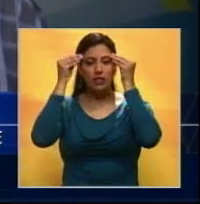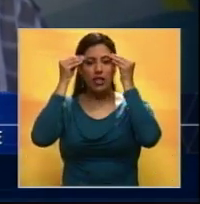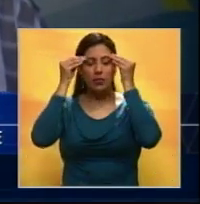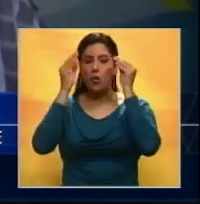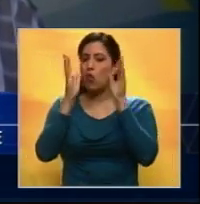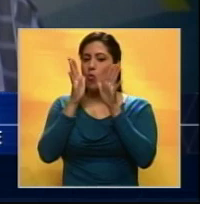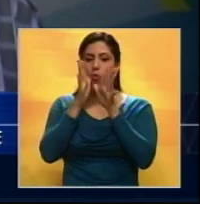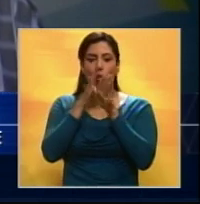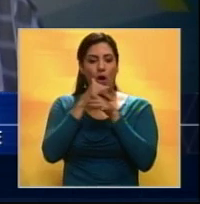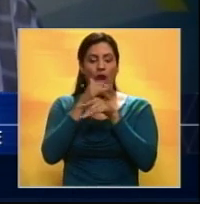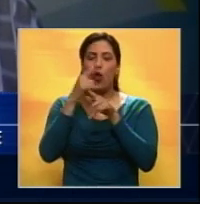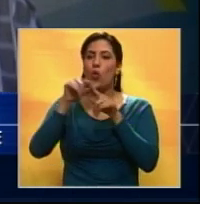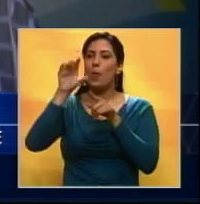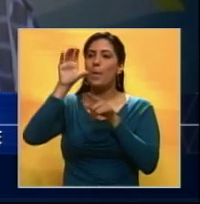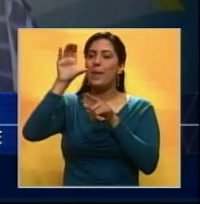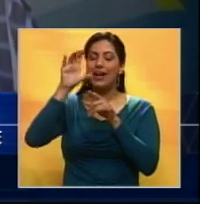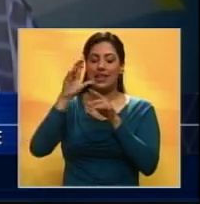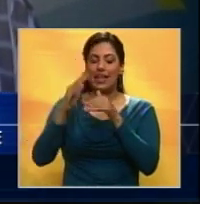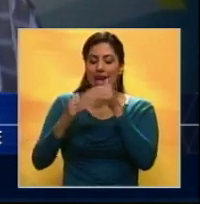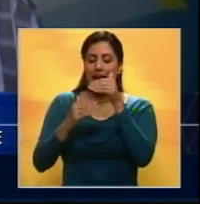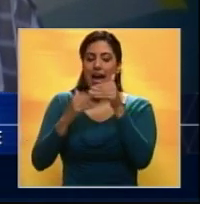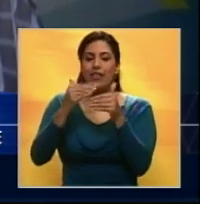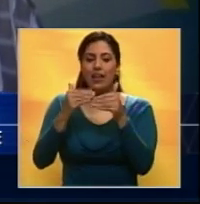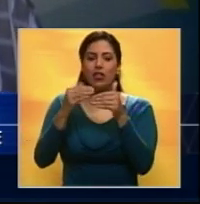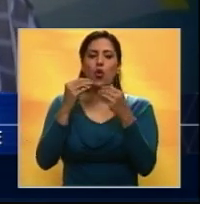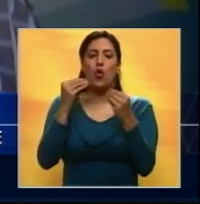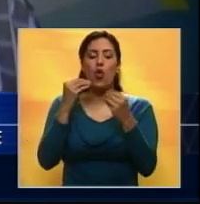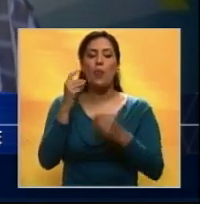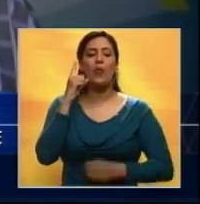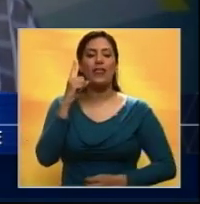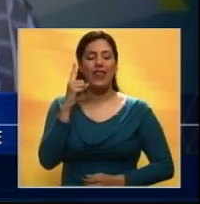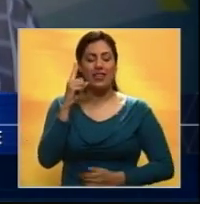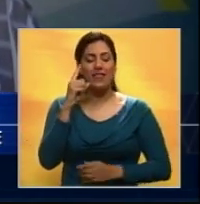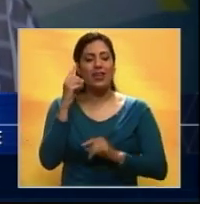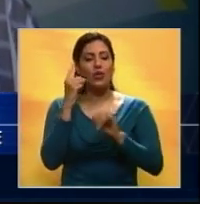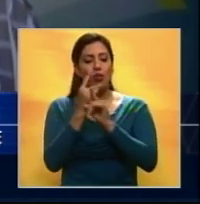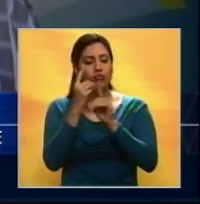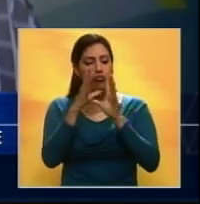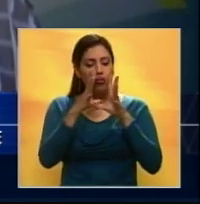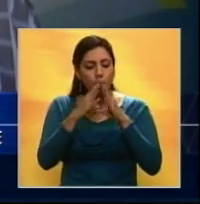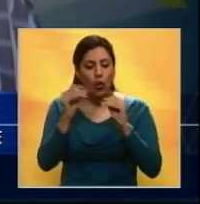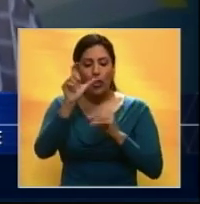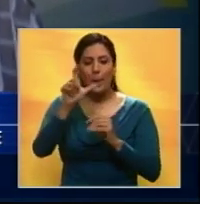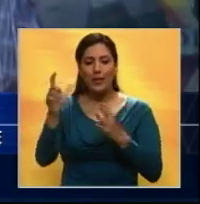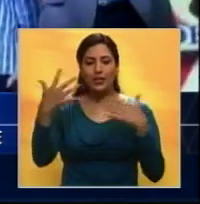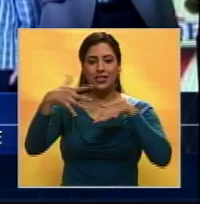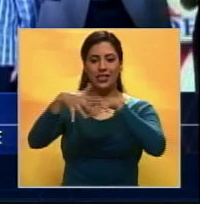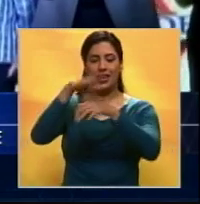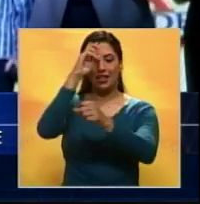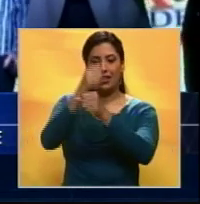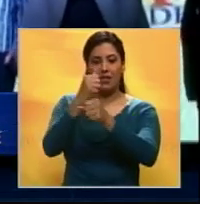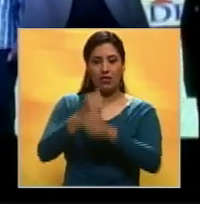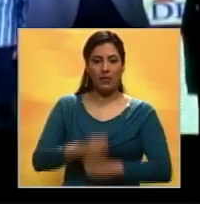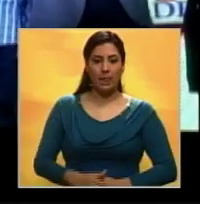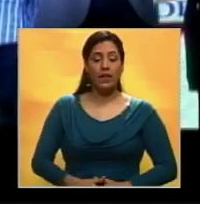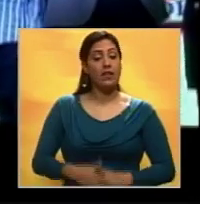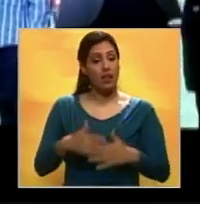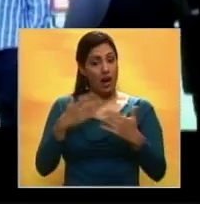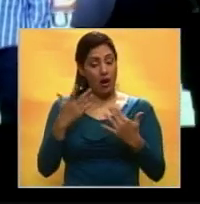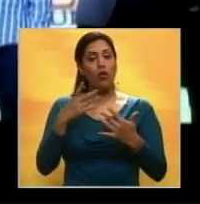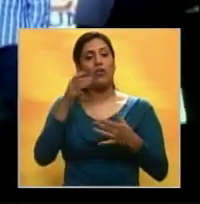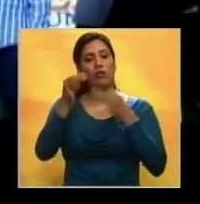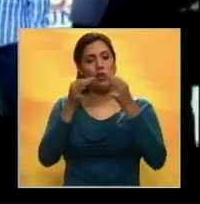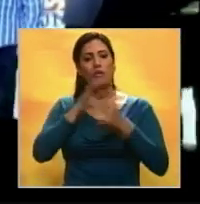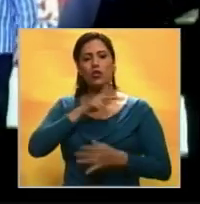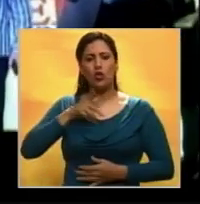No hay país que salga adelante si no es con el concurso de todos sus ciudadanos. Gaviria anunció que